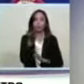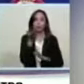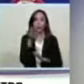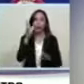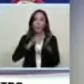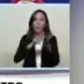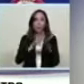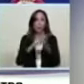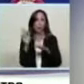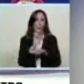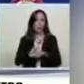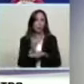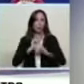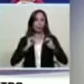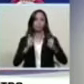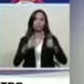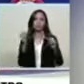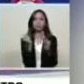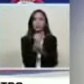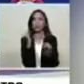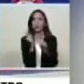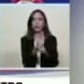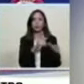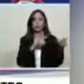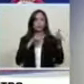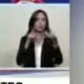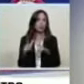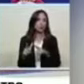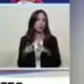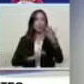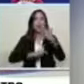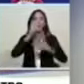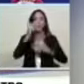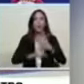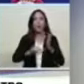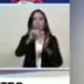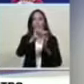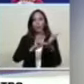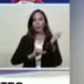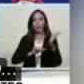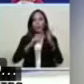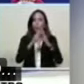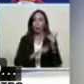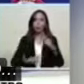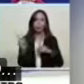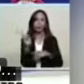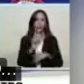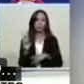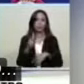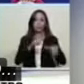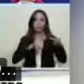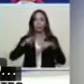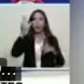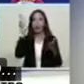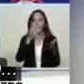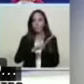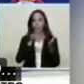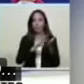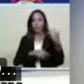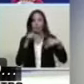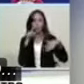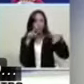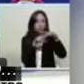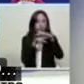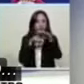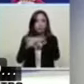con fuerza, ya con los recursos en mano, el plan quirúrgico nacional que va a ser establecido a partir de las visitas